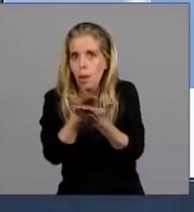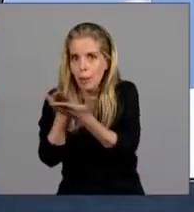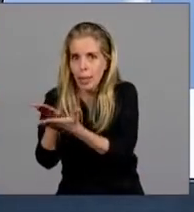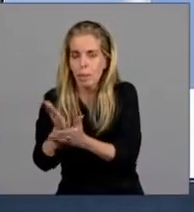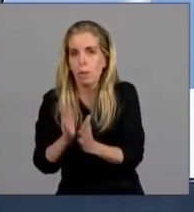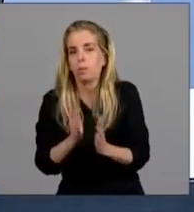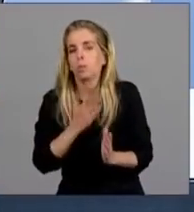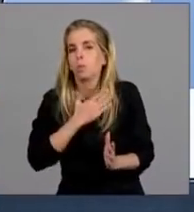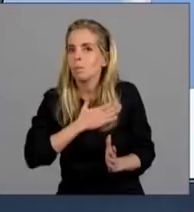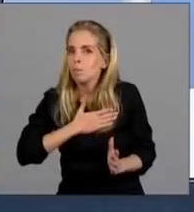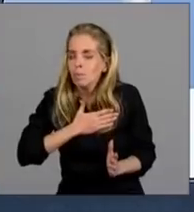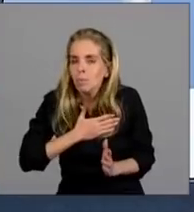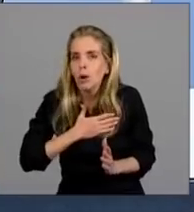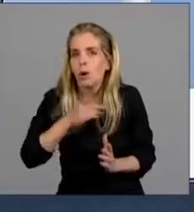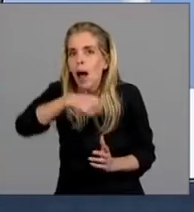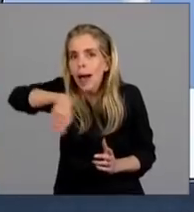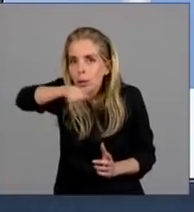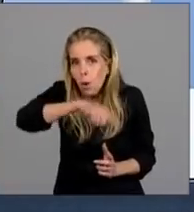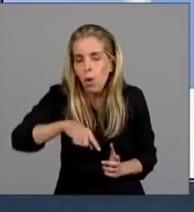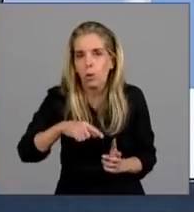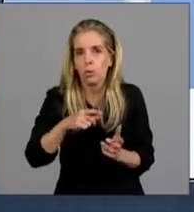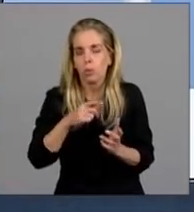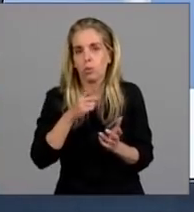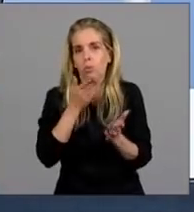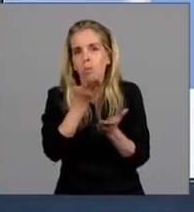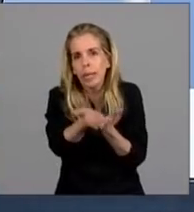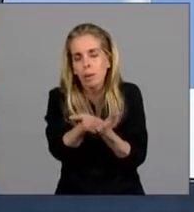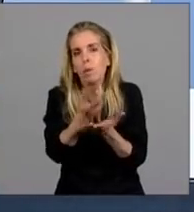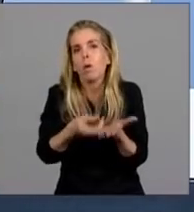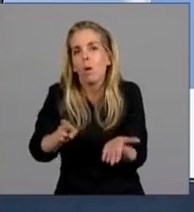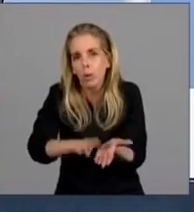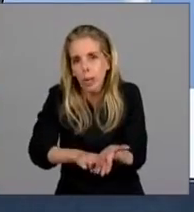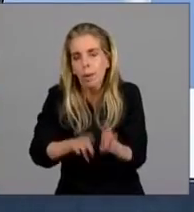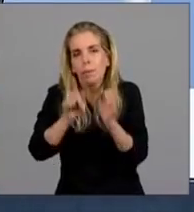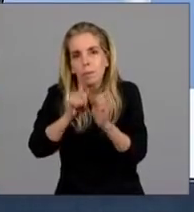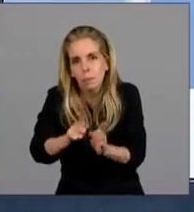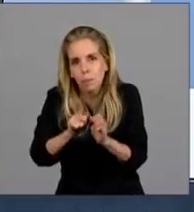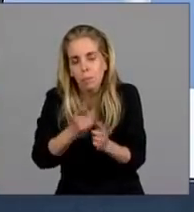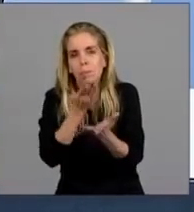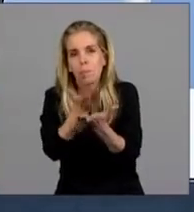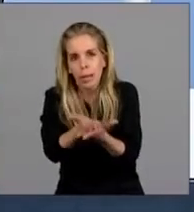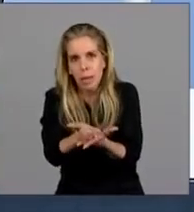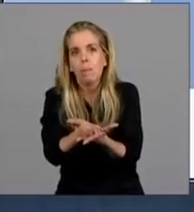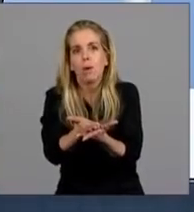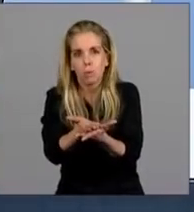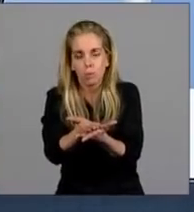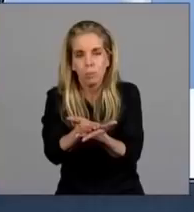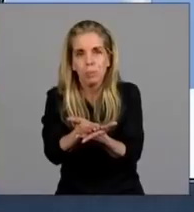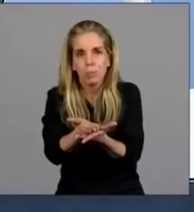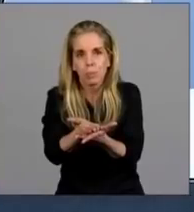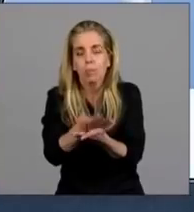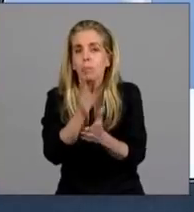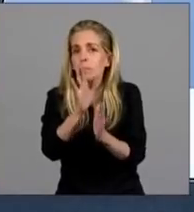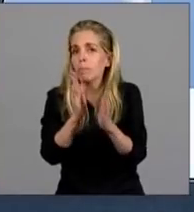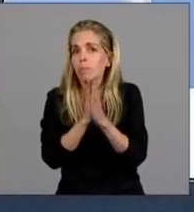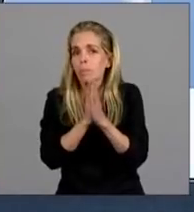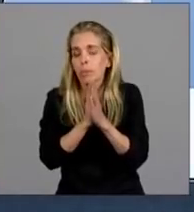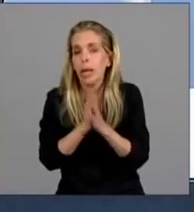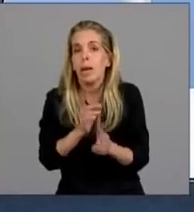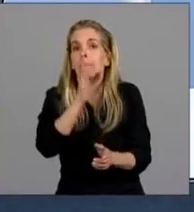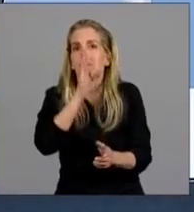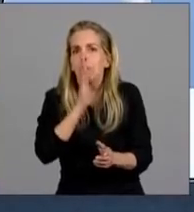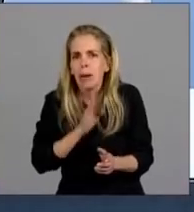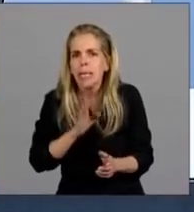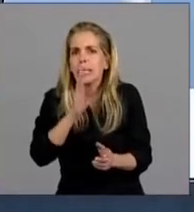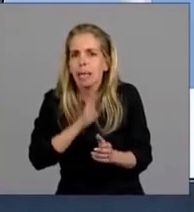encarecidamente y de nuevo les pedimos que tengan toda esa paciencia, toda